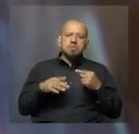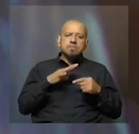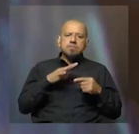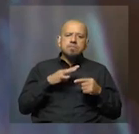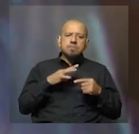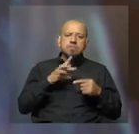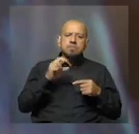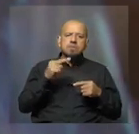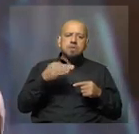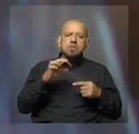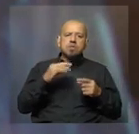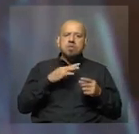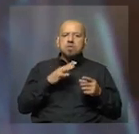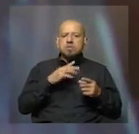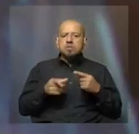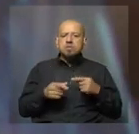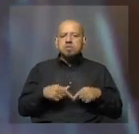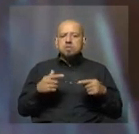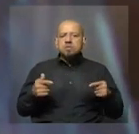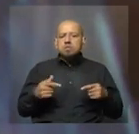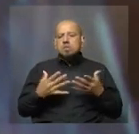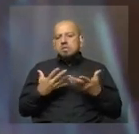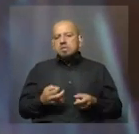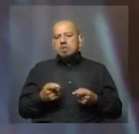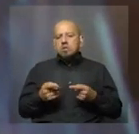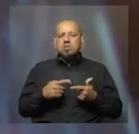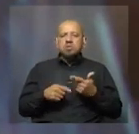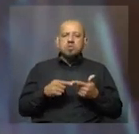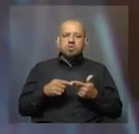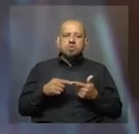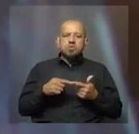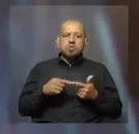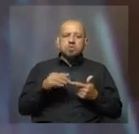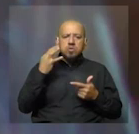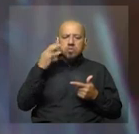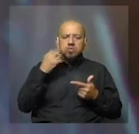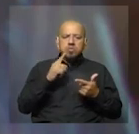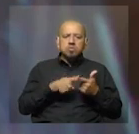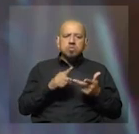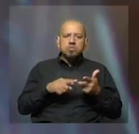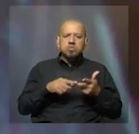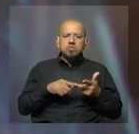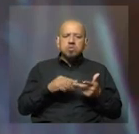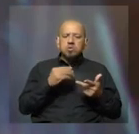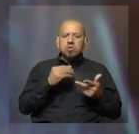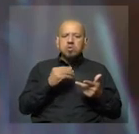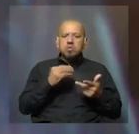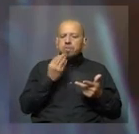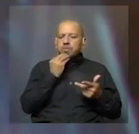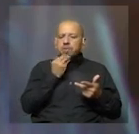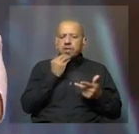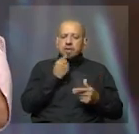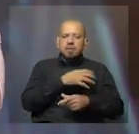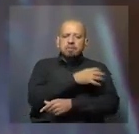rubros que están ahora en desarrollo, lo que es hortalizas secas, lo que es fruta de hoja caducada, de guarda, digamos, manzana y pera fundamentalmente.